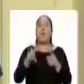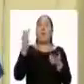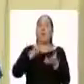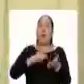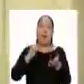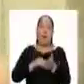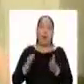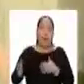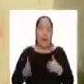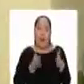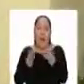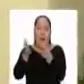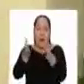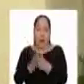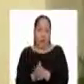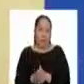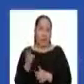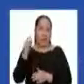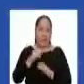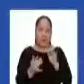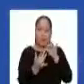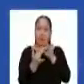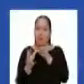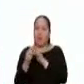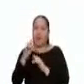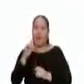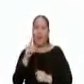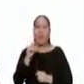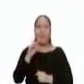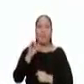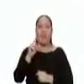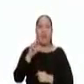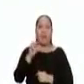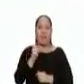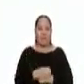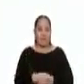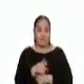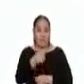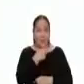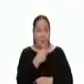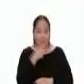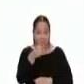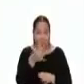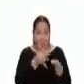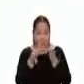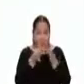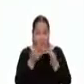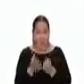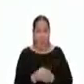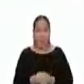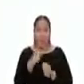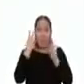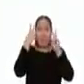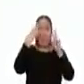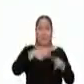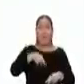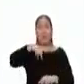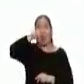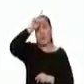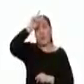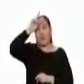carreteras y pistas. Eso es nuestras redes viales. ¿Qué les pareció lo que nos han explicado? Como hemos visto, el Perú